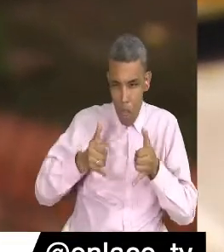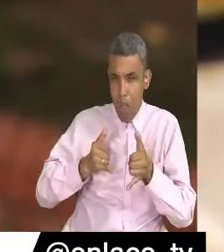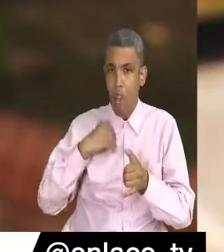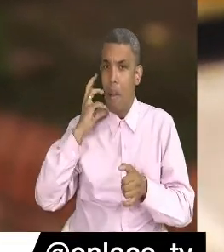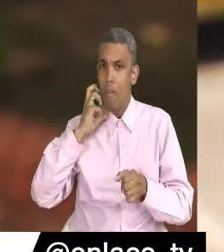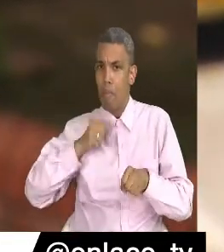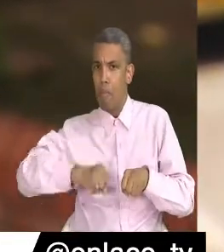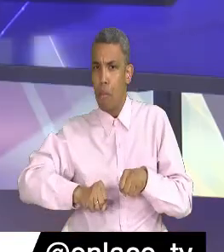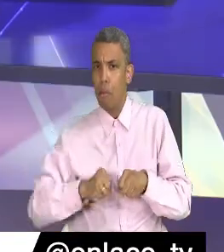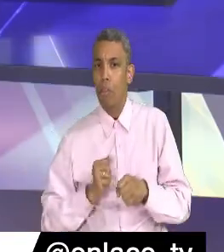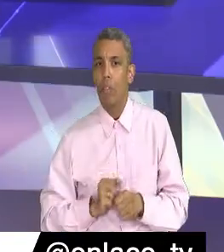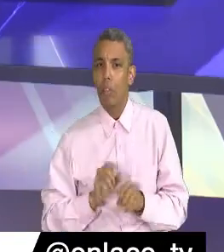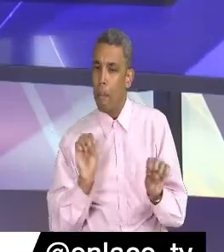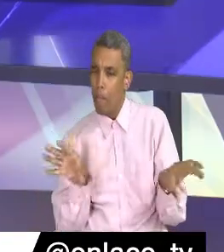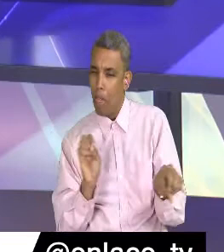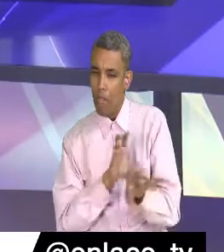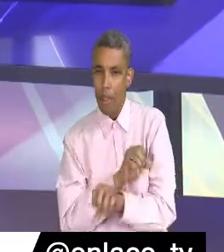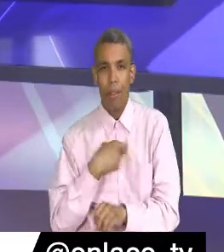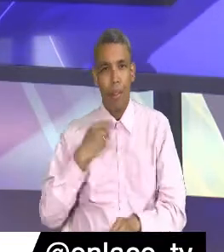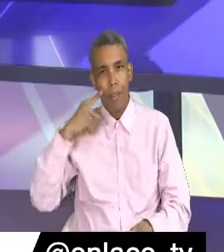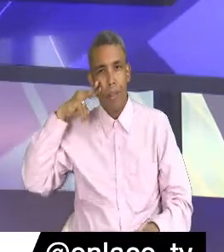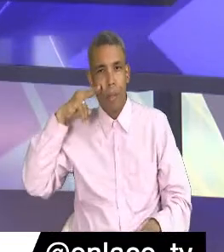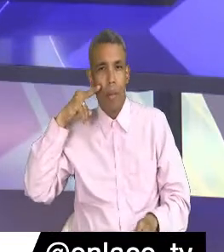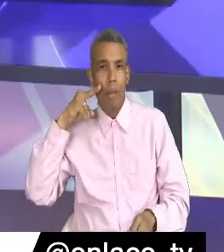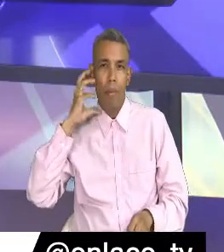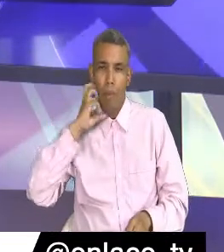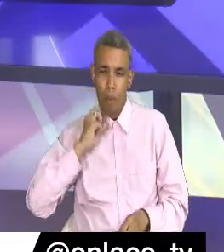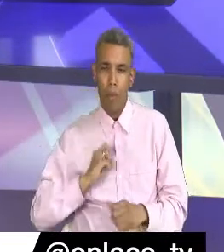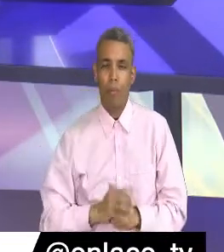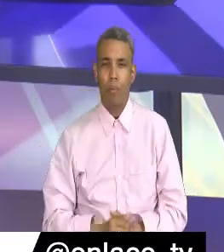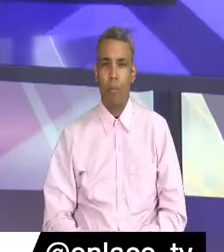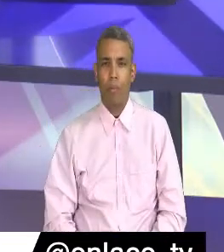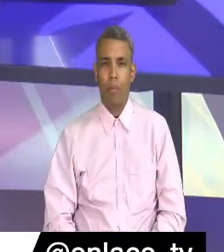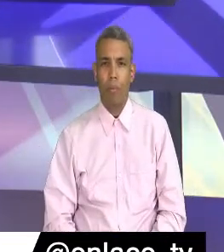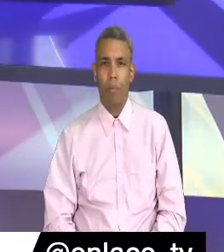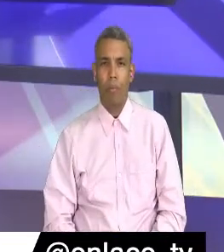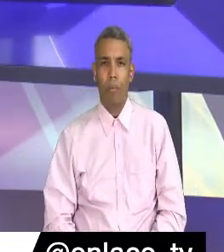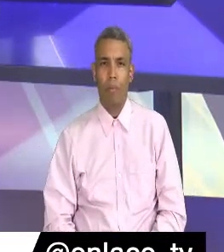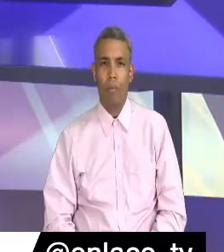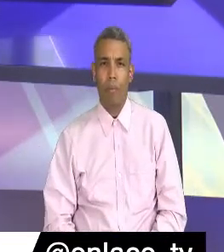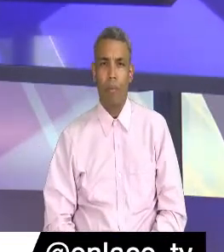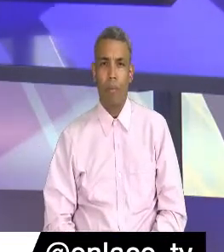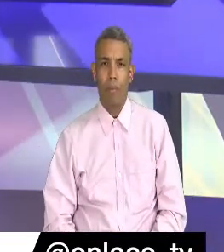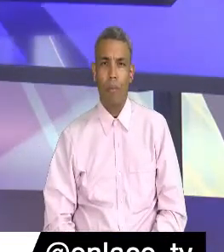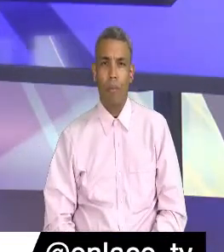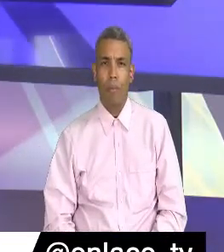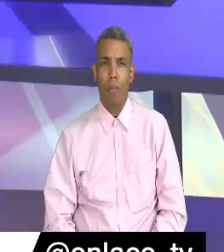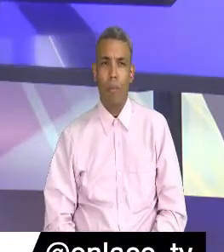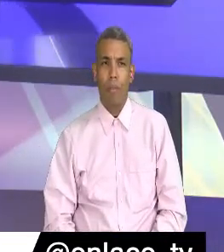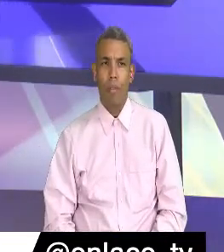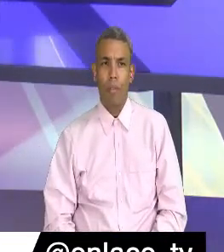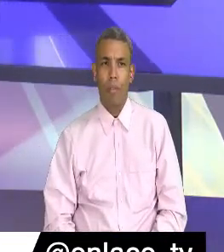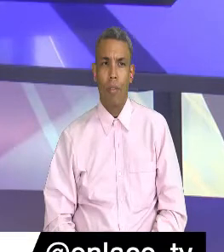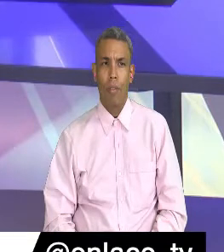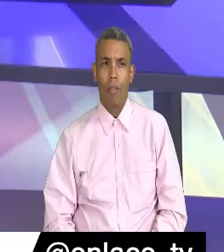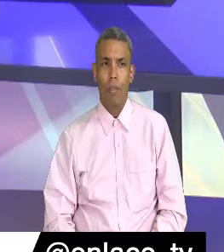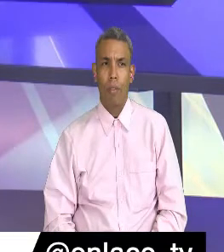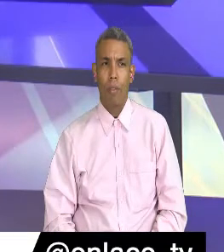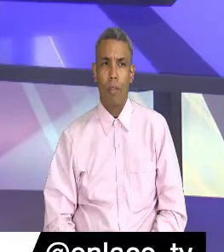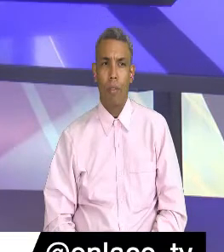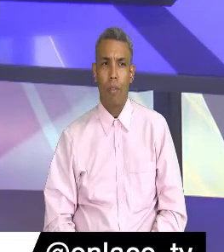motos. En otras noticias, como un nuevo portazo a la ciudad, fue calificada la negativa del gobierno nacional a la creación de Barranca